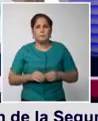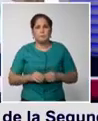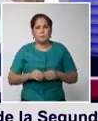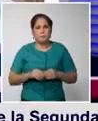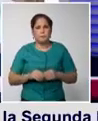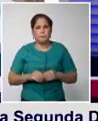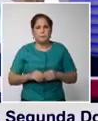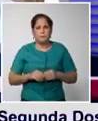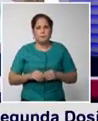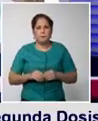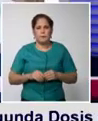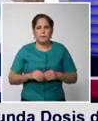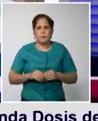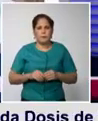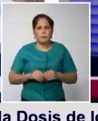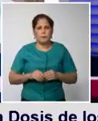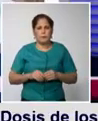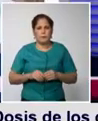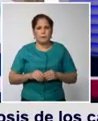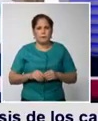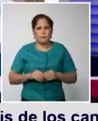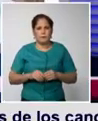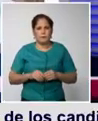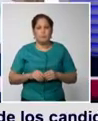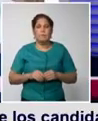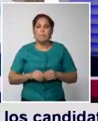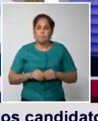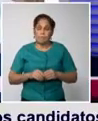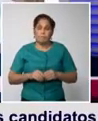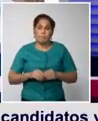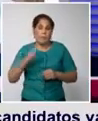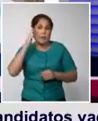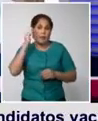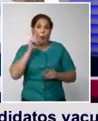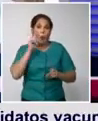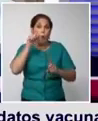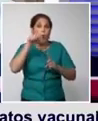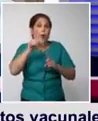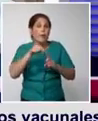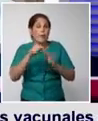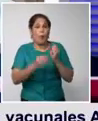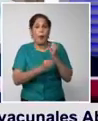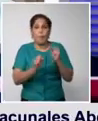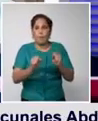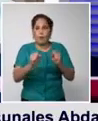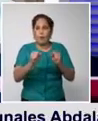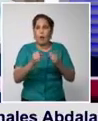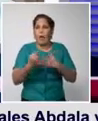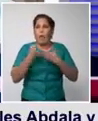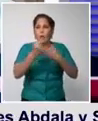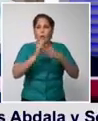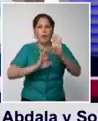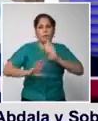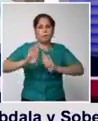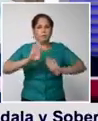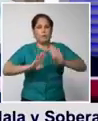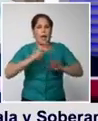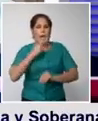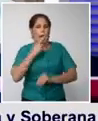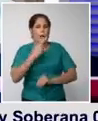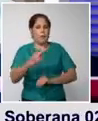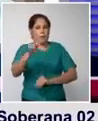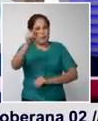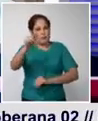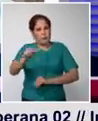de haber ocurrido la infección. En todo caso, el objetivo es ayudar a potenciar la respuesta